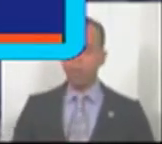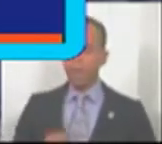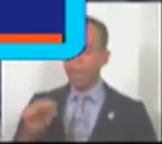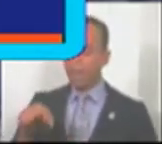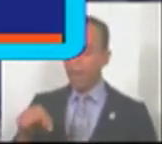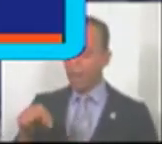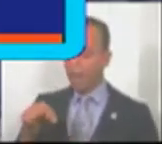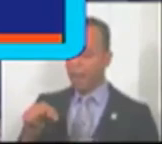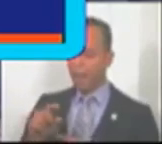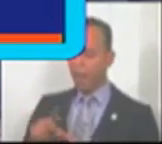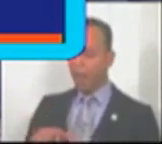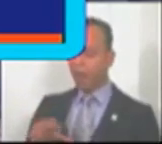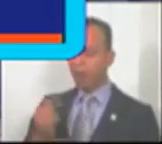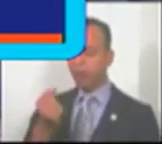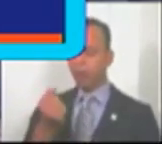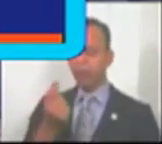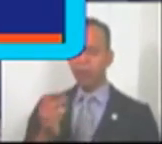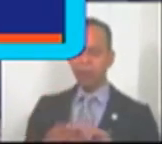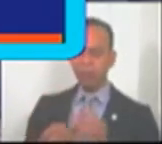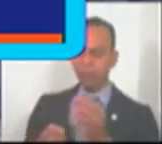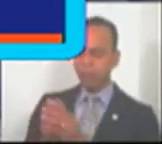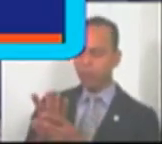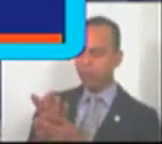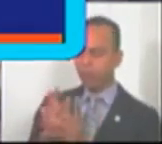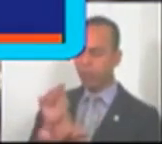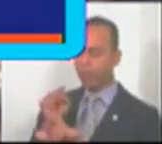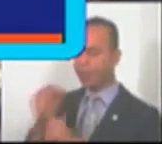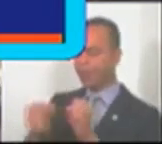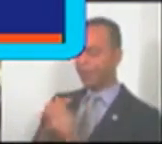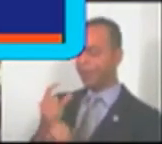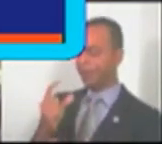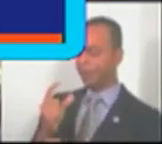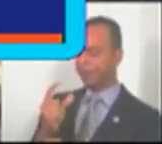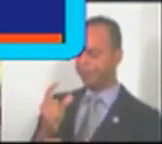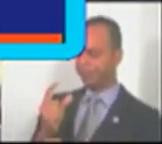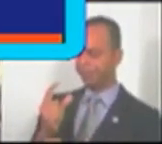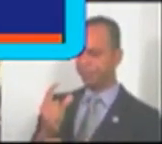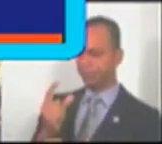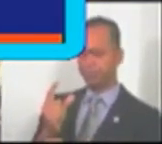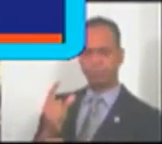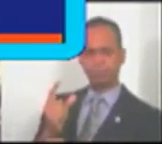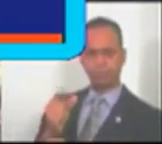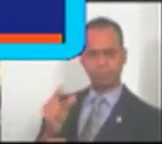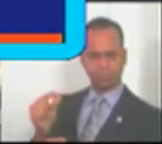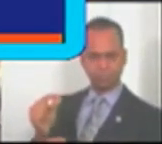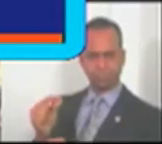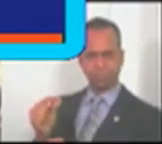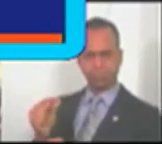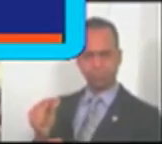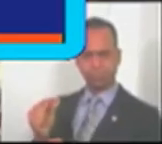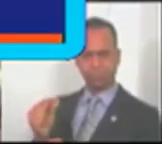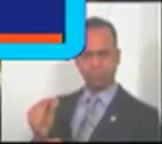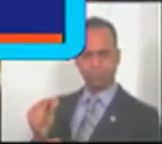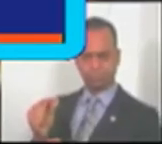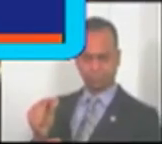aquí el 11 de marzo del año 20. Pues, comenzaba el estado de alarma ya en España